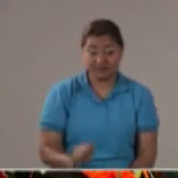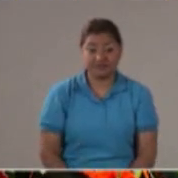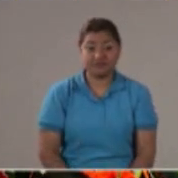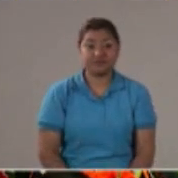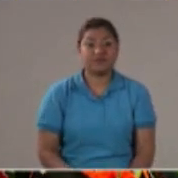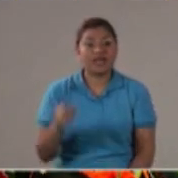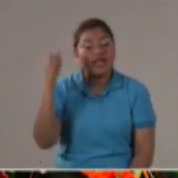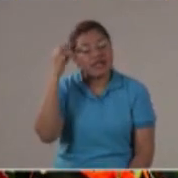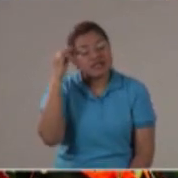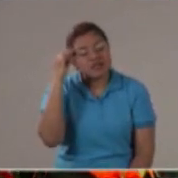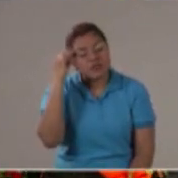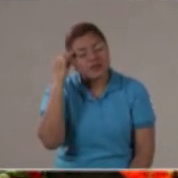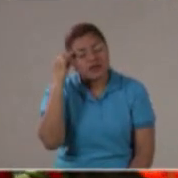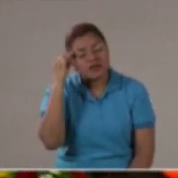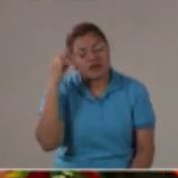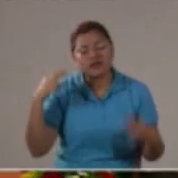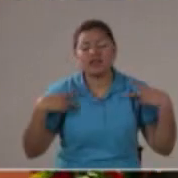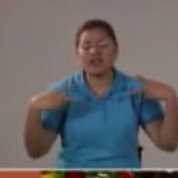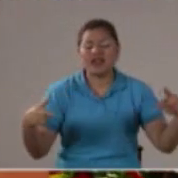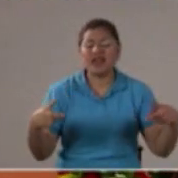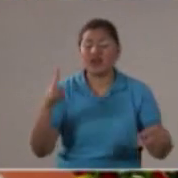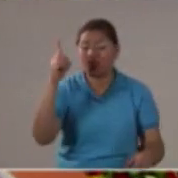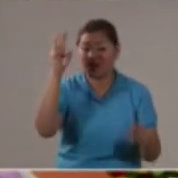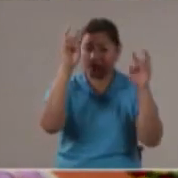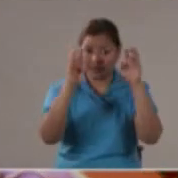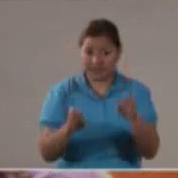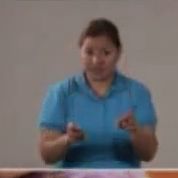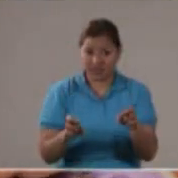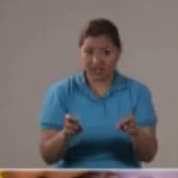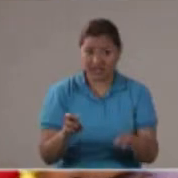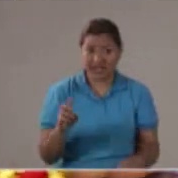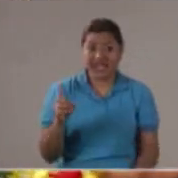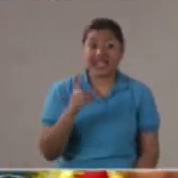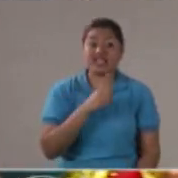En su mente habrá alguno que usted solo se recuerda.